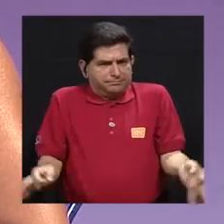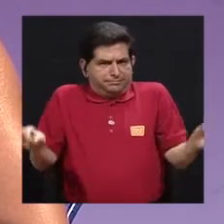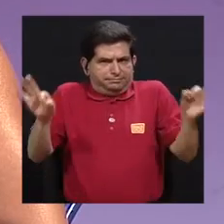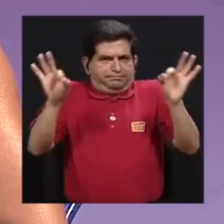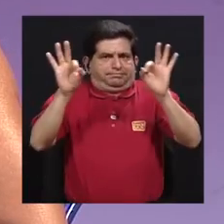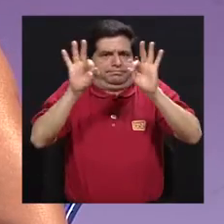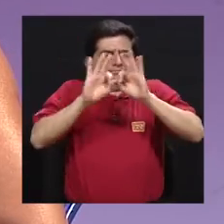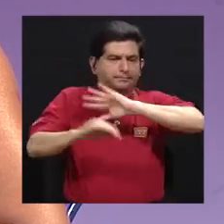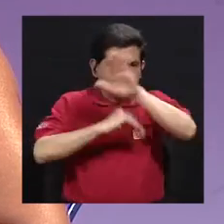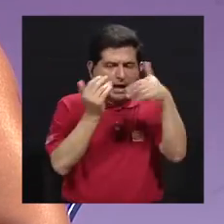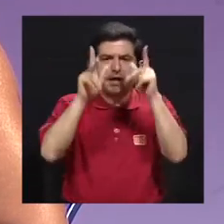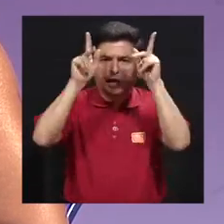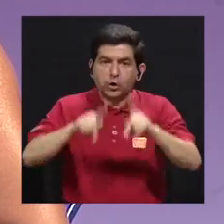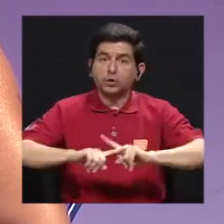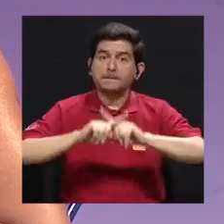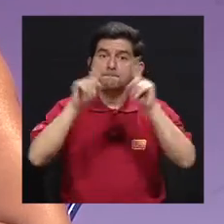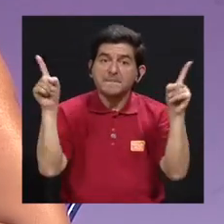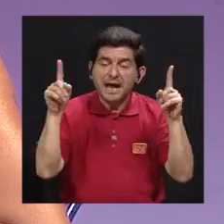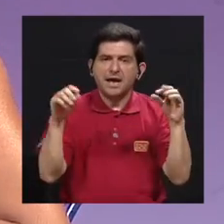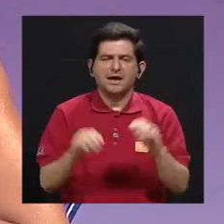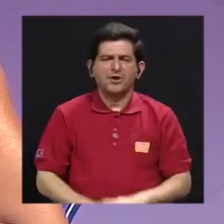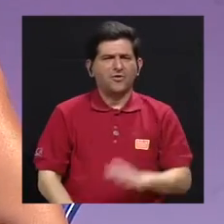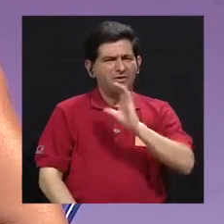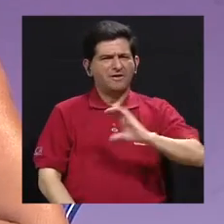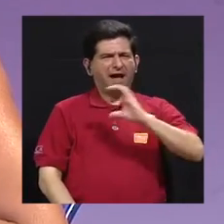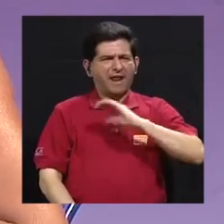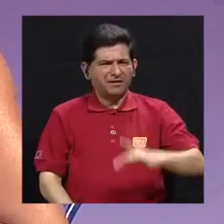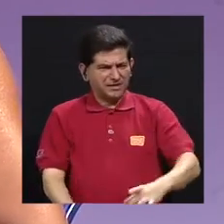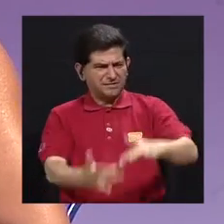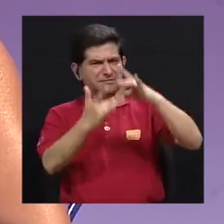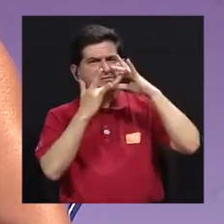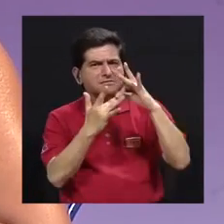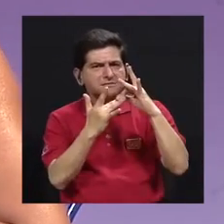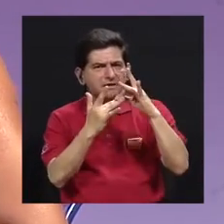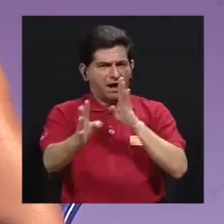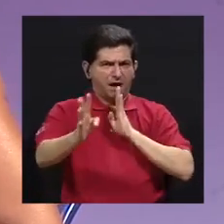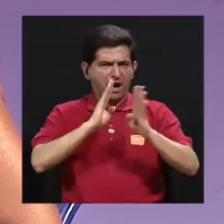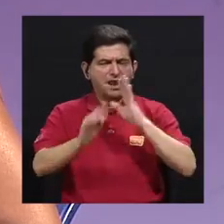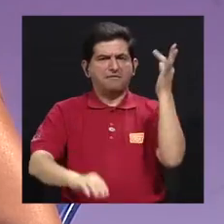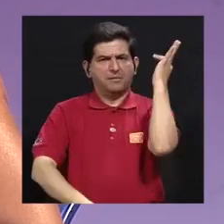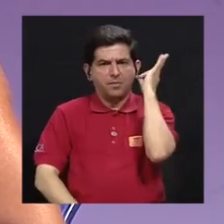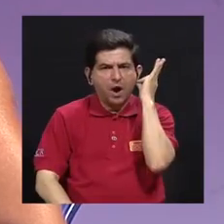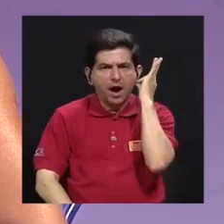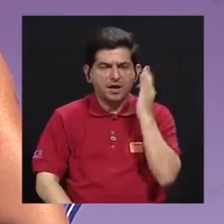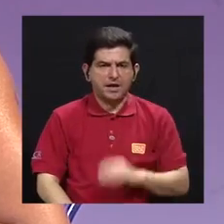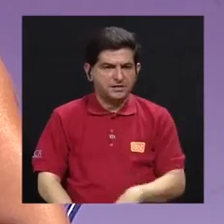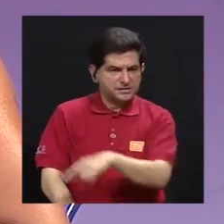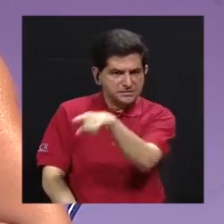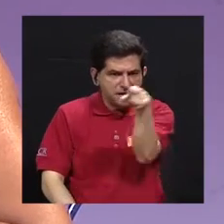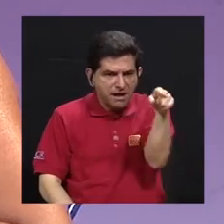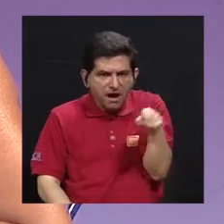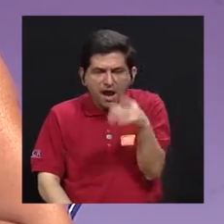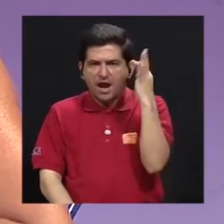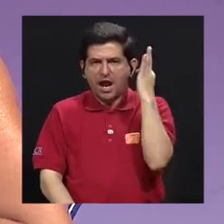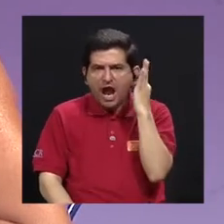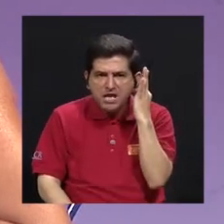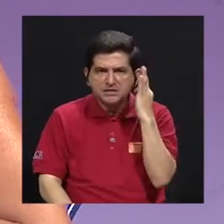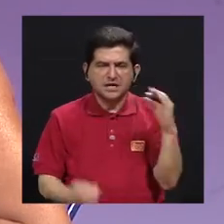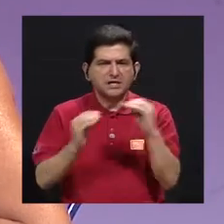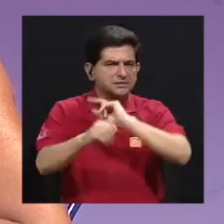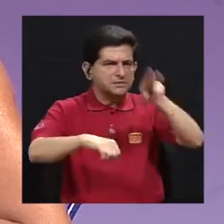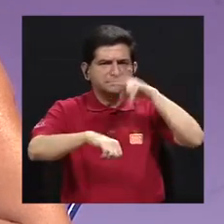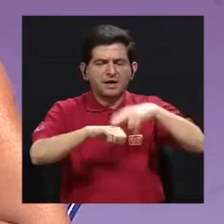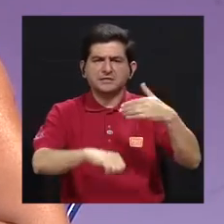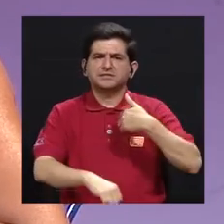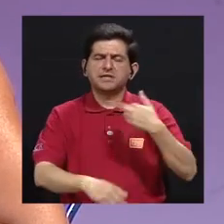de vital importancia para todas las personas pero que toman matices de mayor relevancia cuando estamos hablando de mujeres son ellas quien quienes